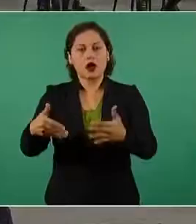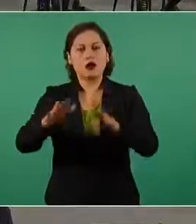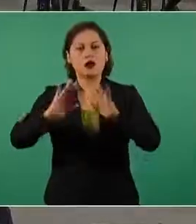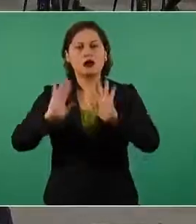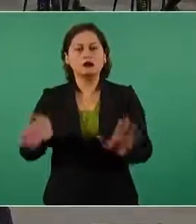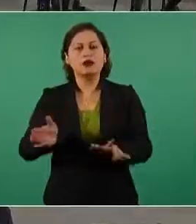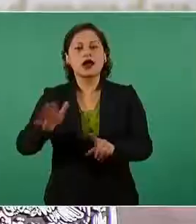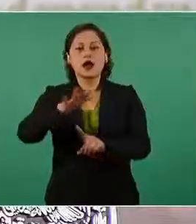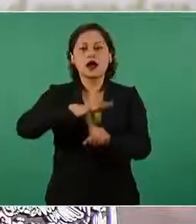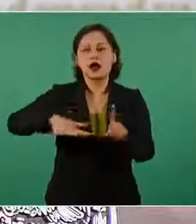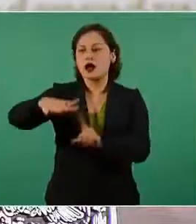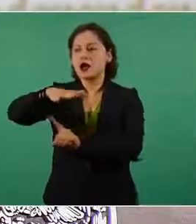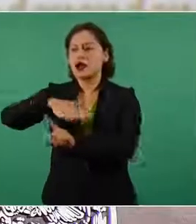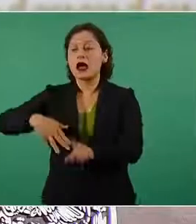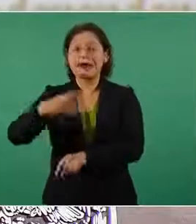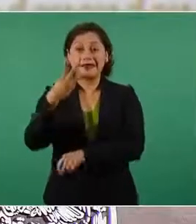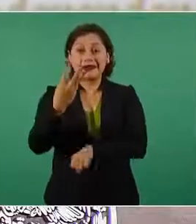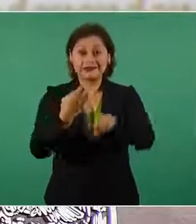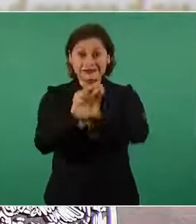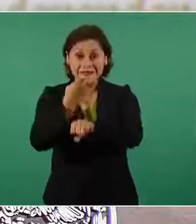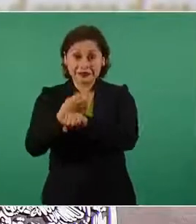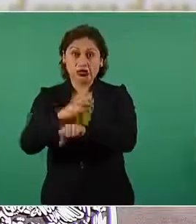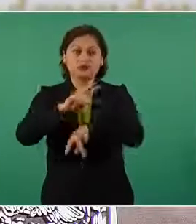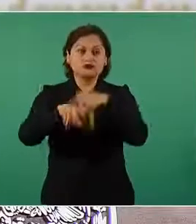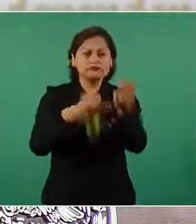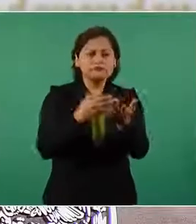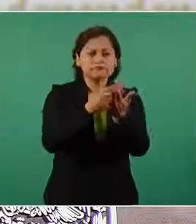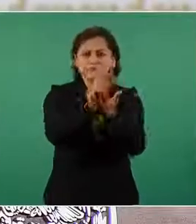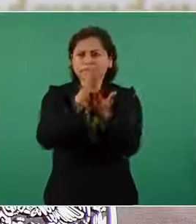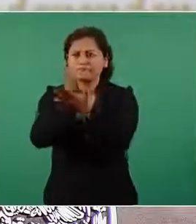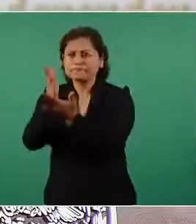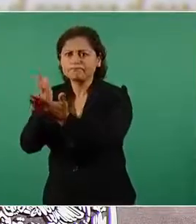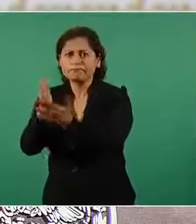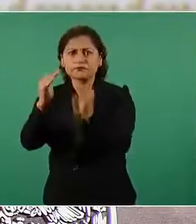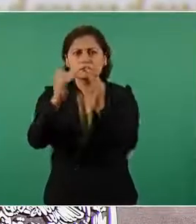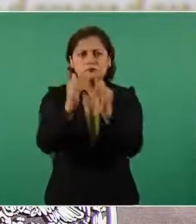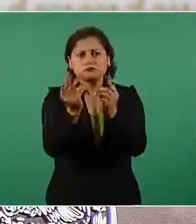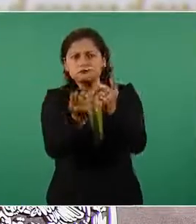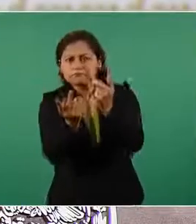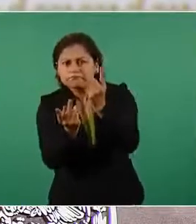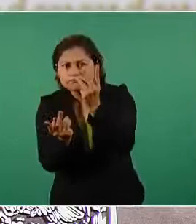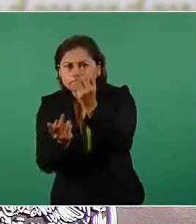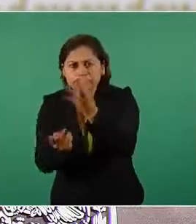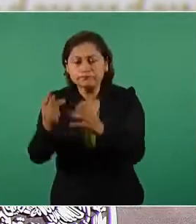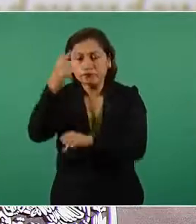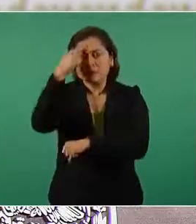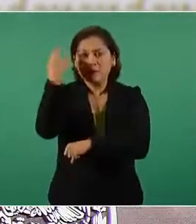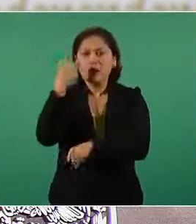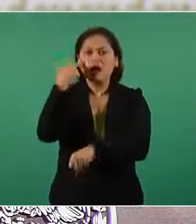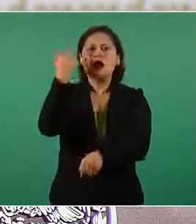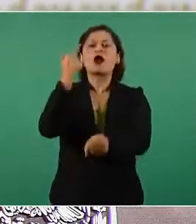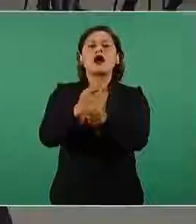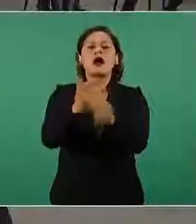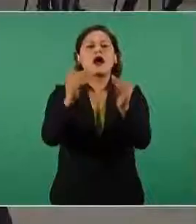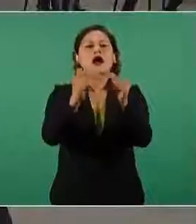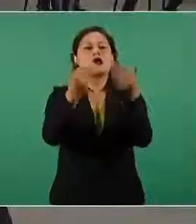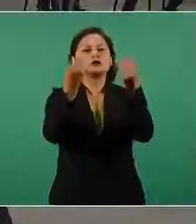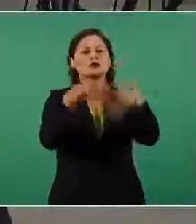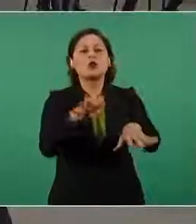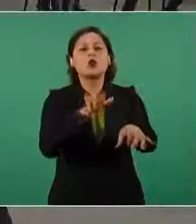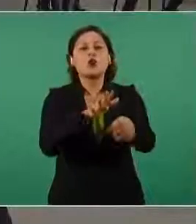tres entidades para identificar afectaciones a viviendas y cosechas y pérdida de